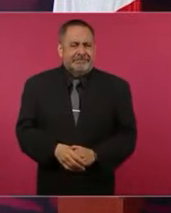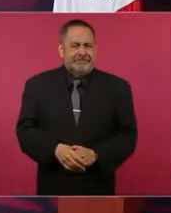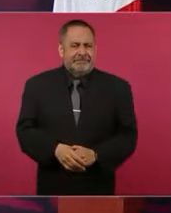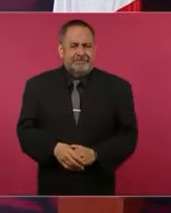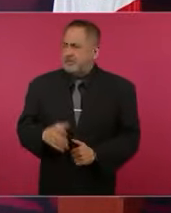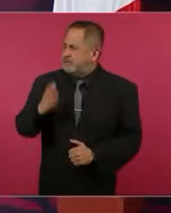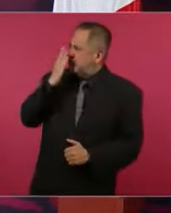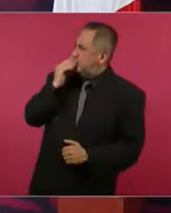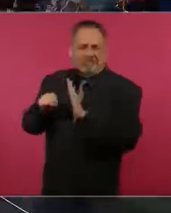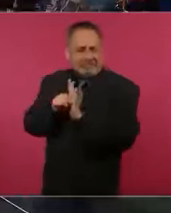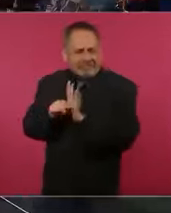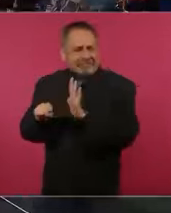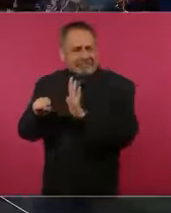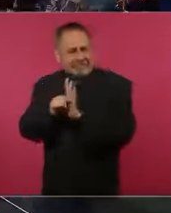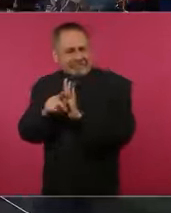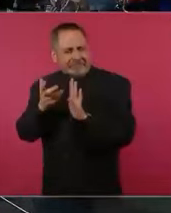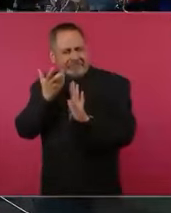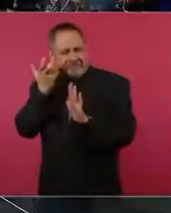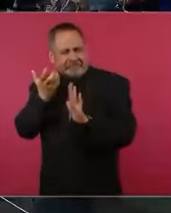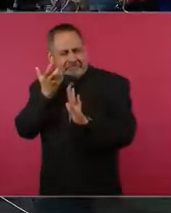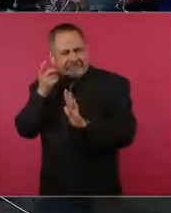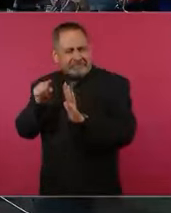hay libertades, se